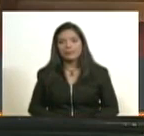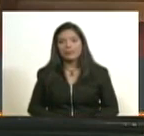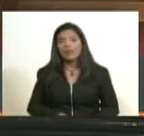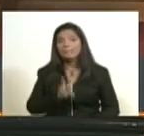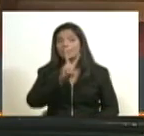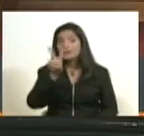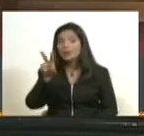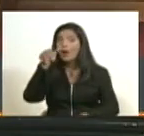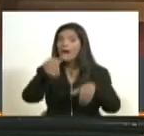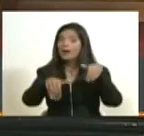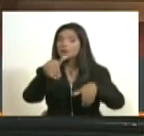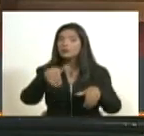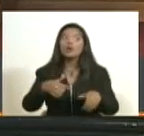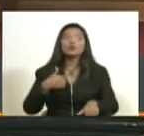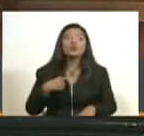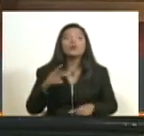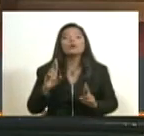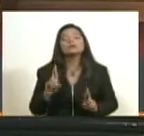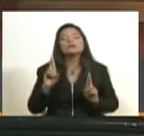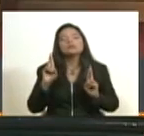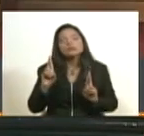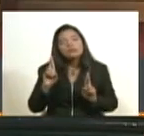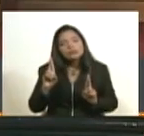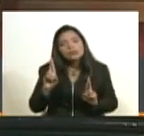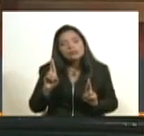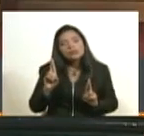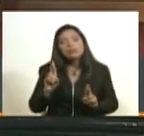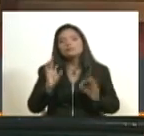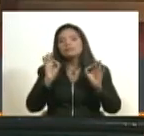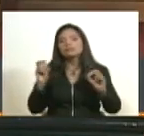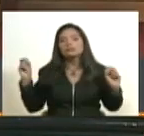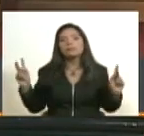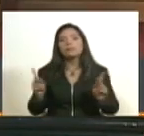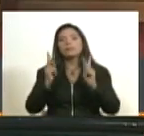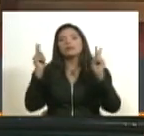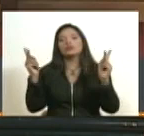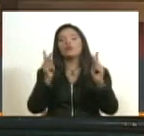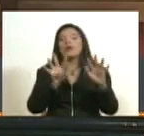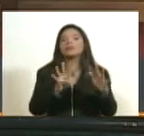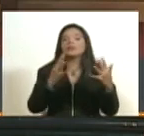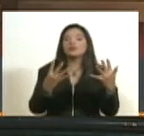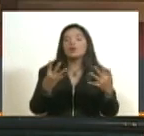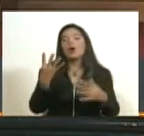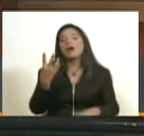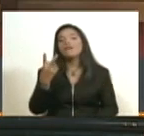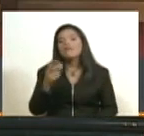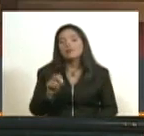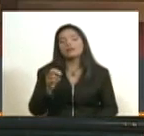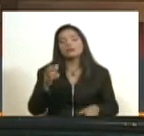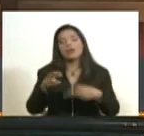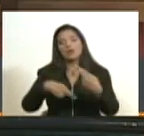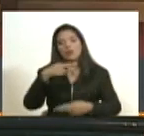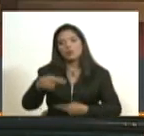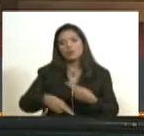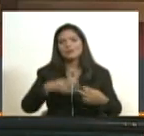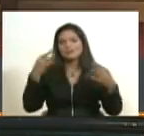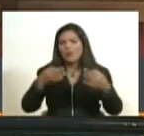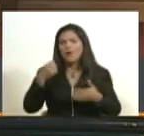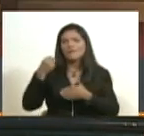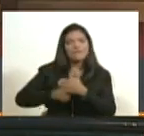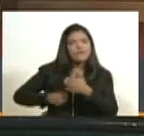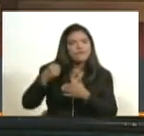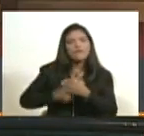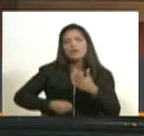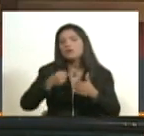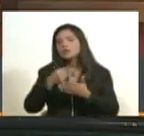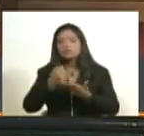Yo aspiro a que sea la victoria 19 y la victoria número 20 de la revolución. Y voy a trabajar y vamos a